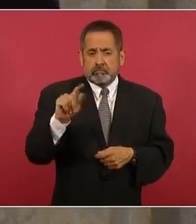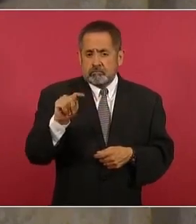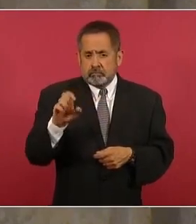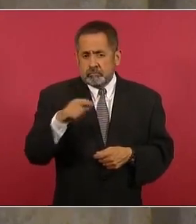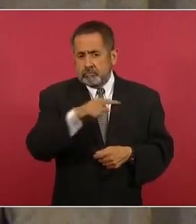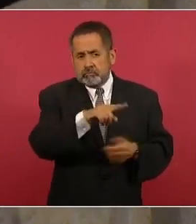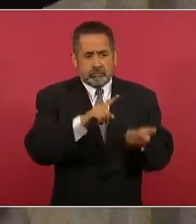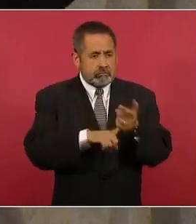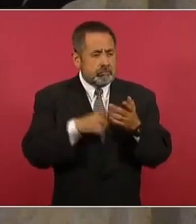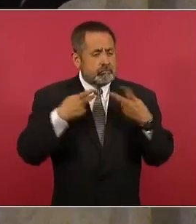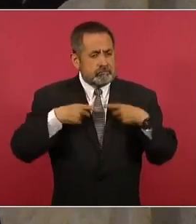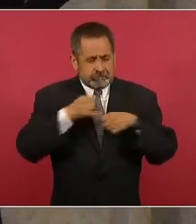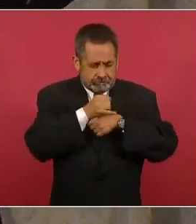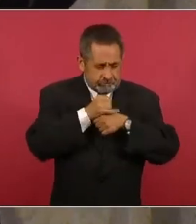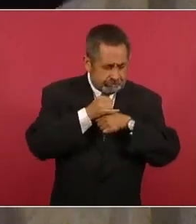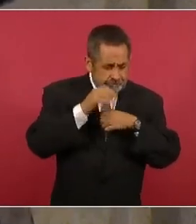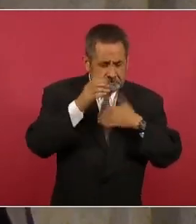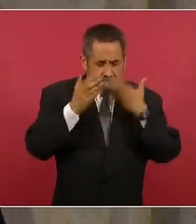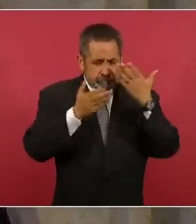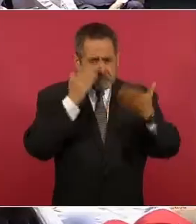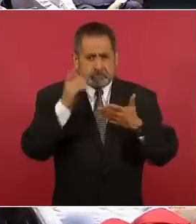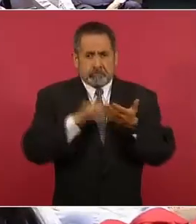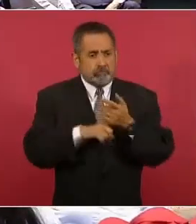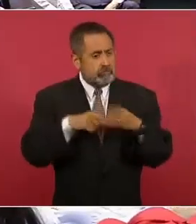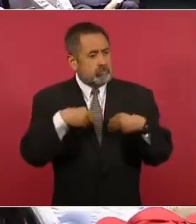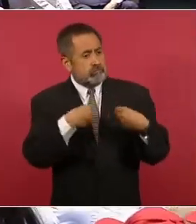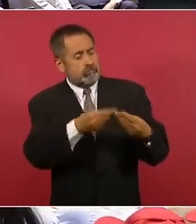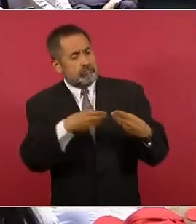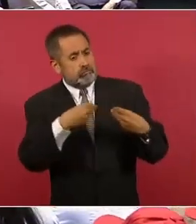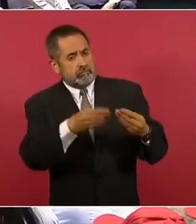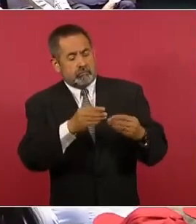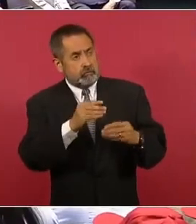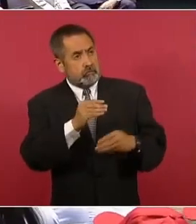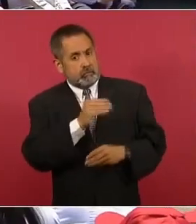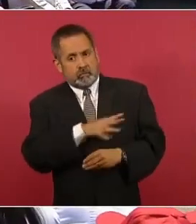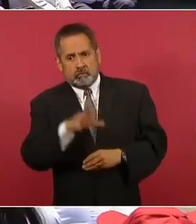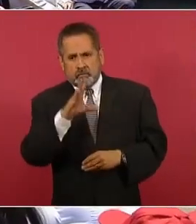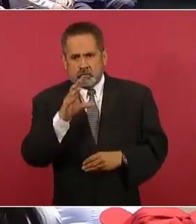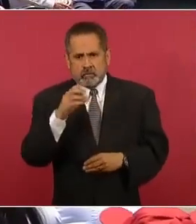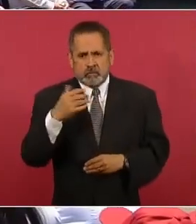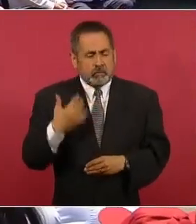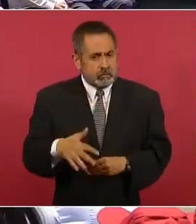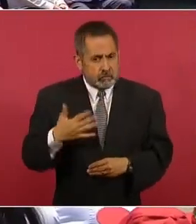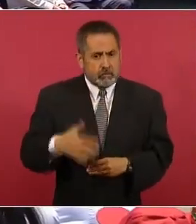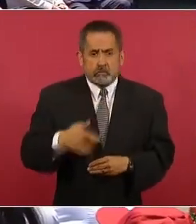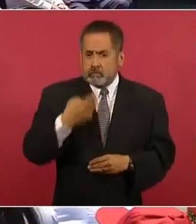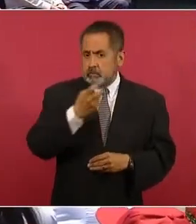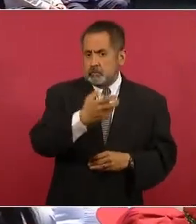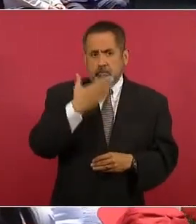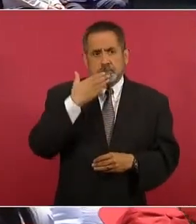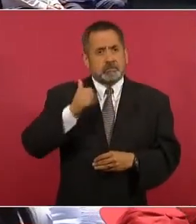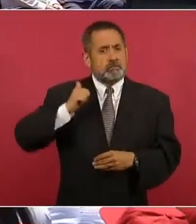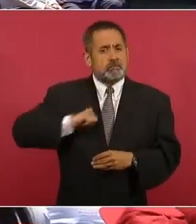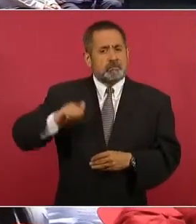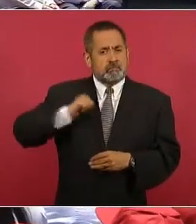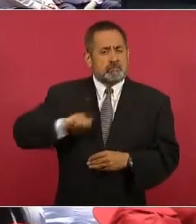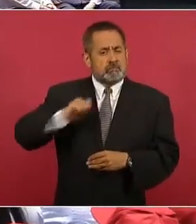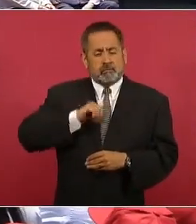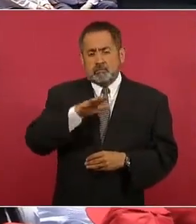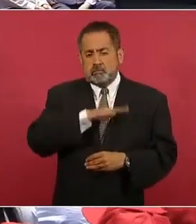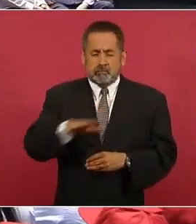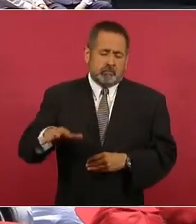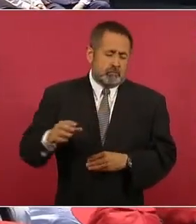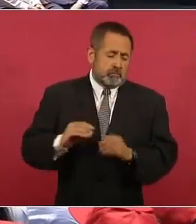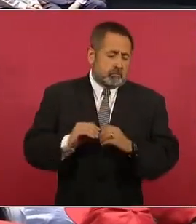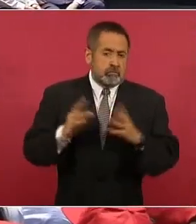a los científicos. Por eso el esplendor de las grandes civilizaciones que